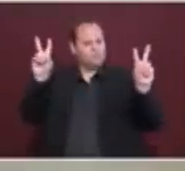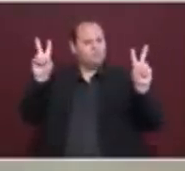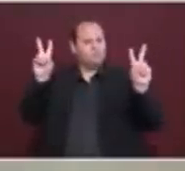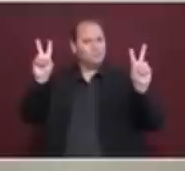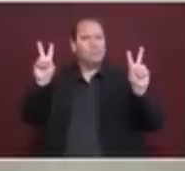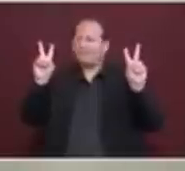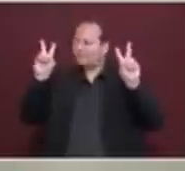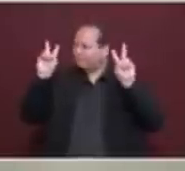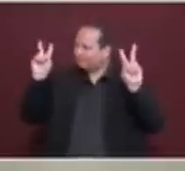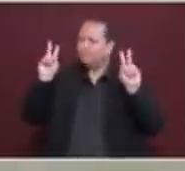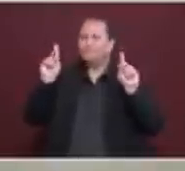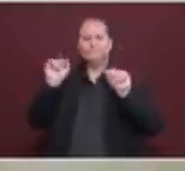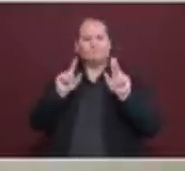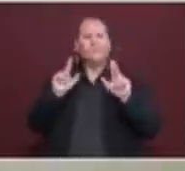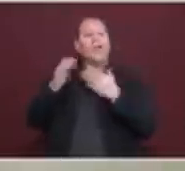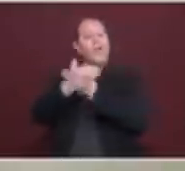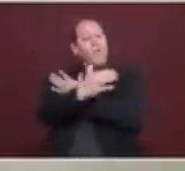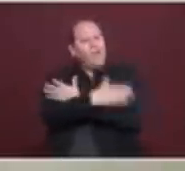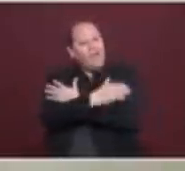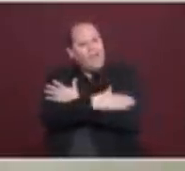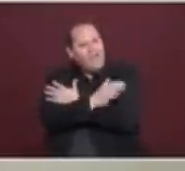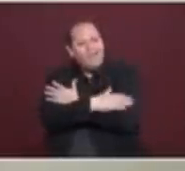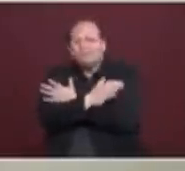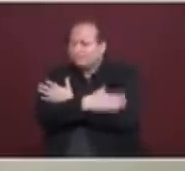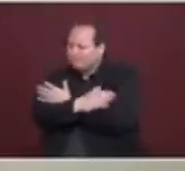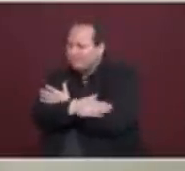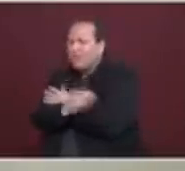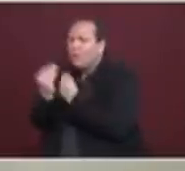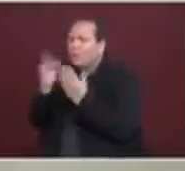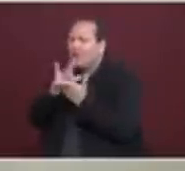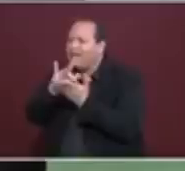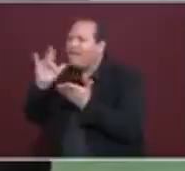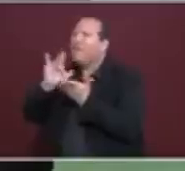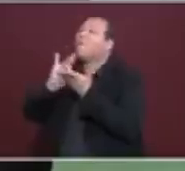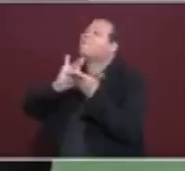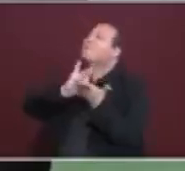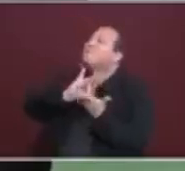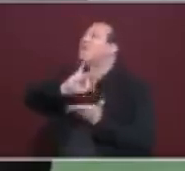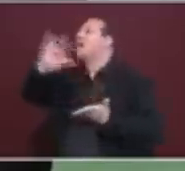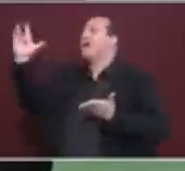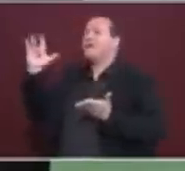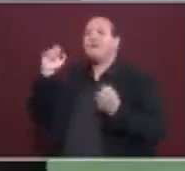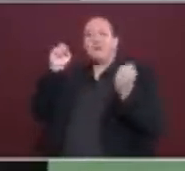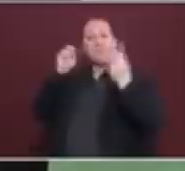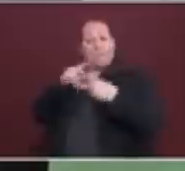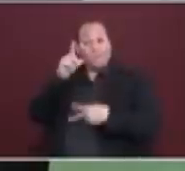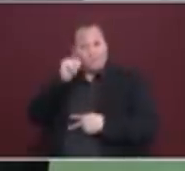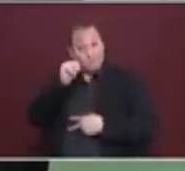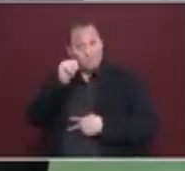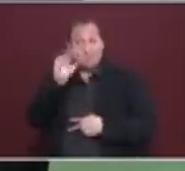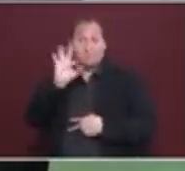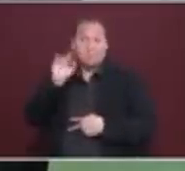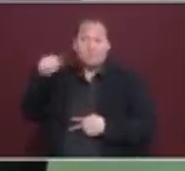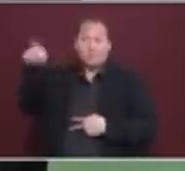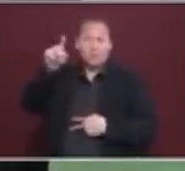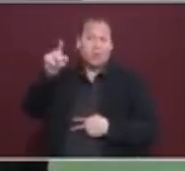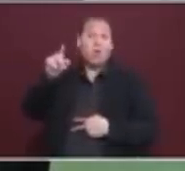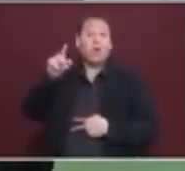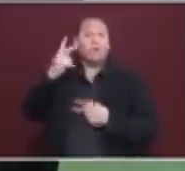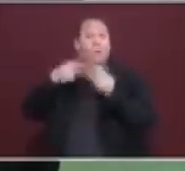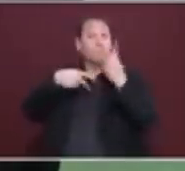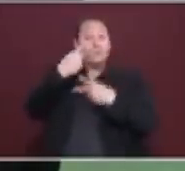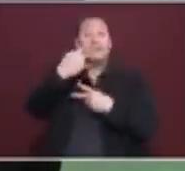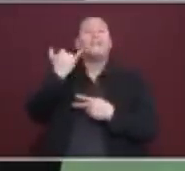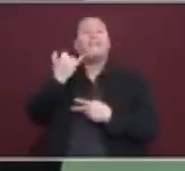amor habas abrazos abrazos muchos abrazos muchas gracias nos vemos mañana a los que nos van a acompañar